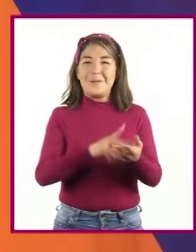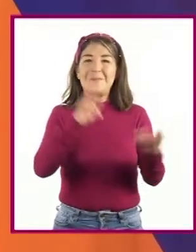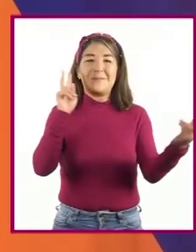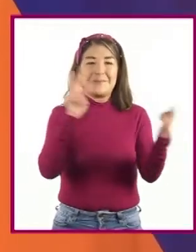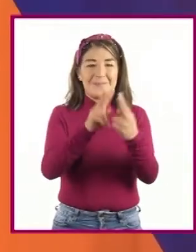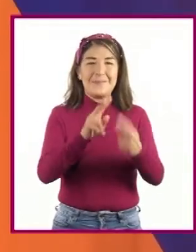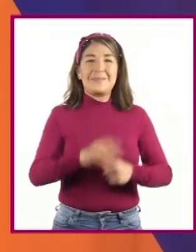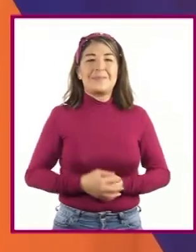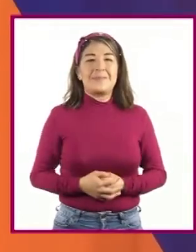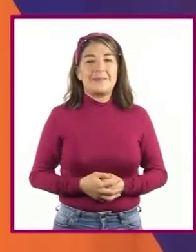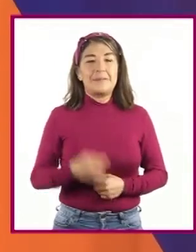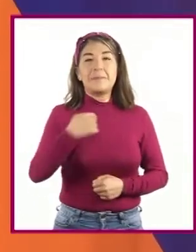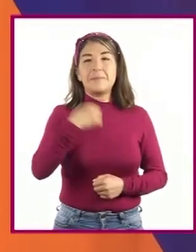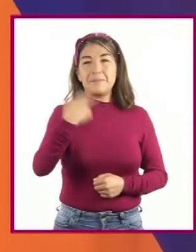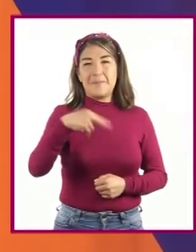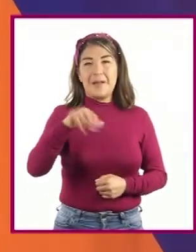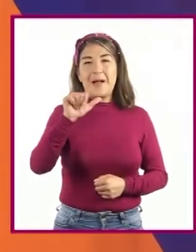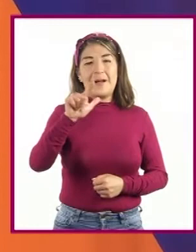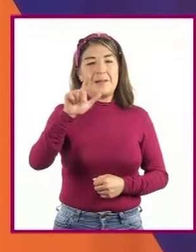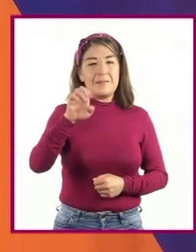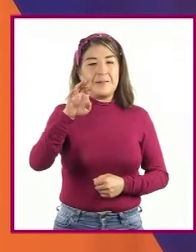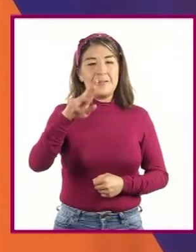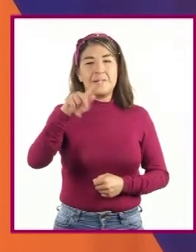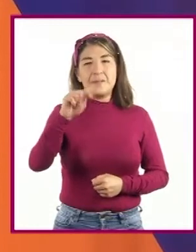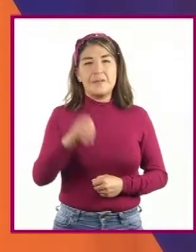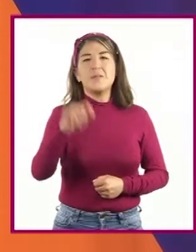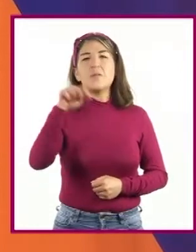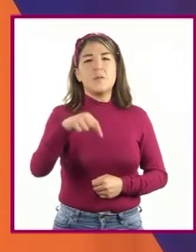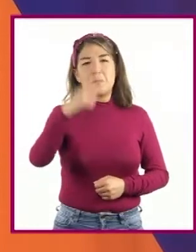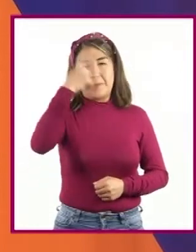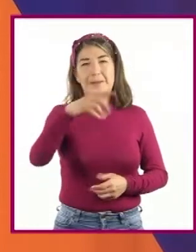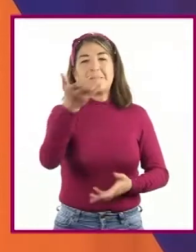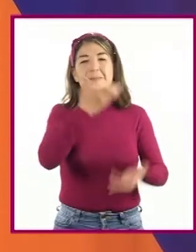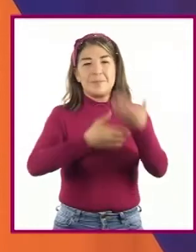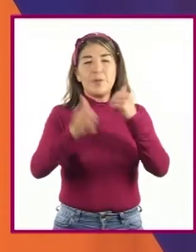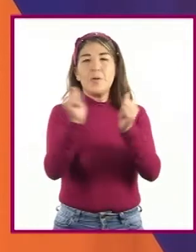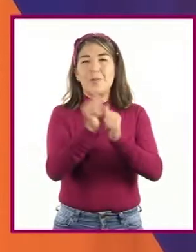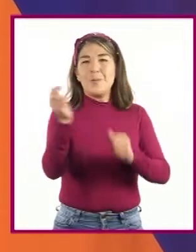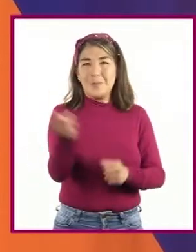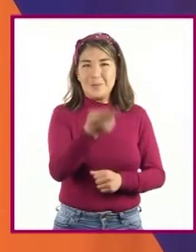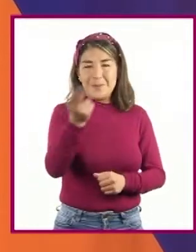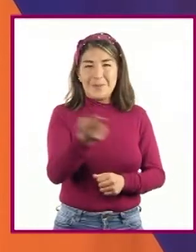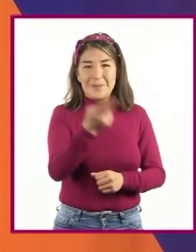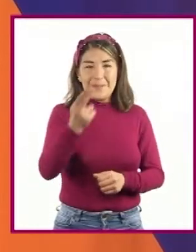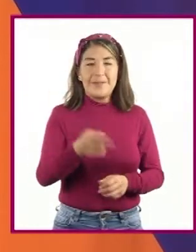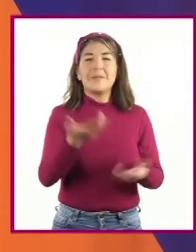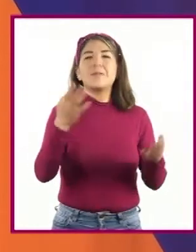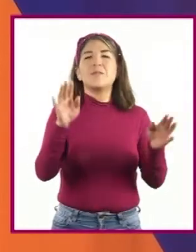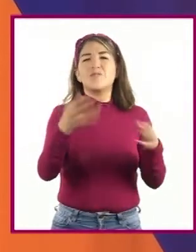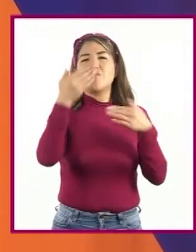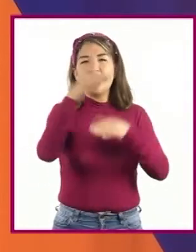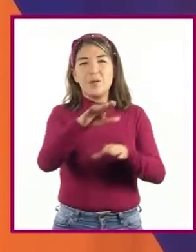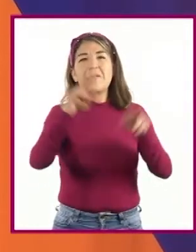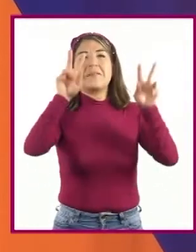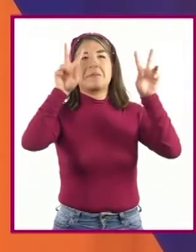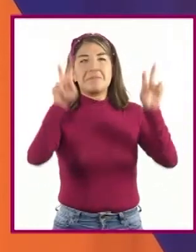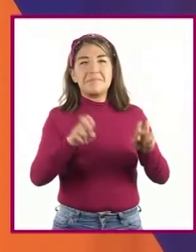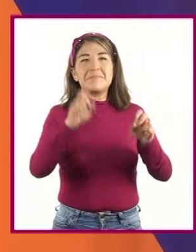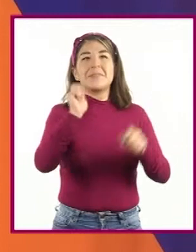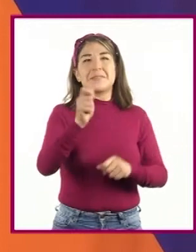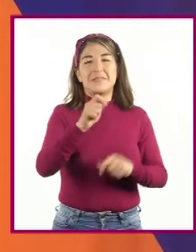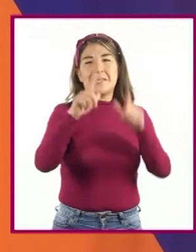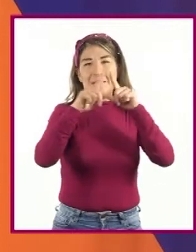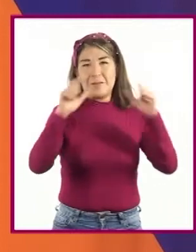una vez más. Mi nombre es Alberto Ábrego y estoy aquí para compartir con ustedes contenidos relacionados con la asignatura